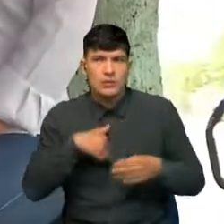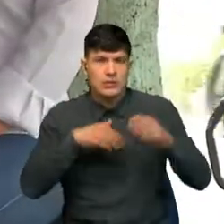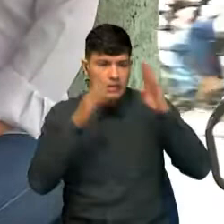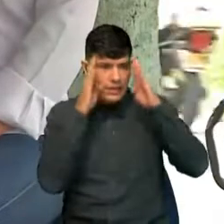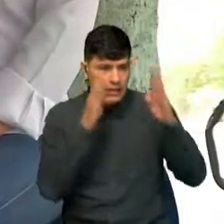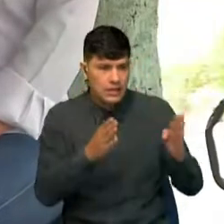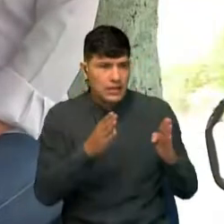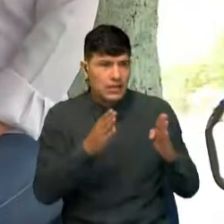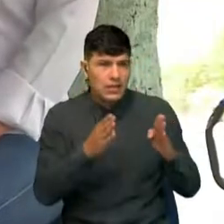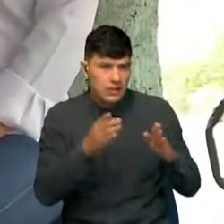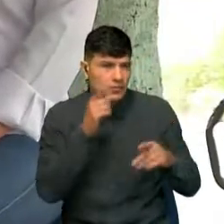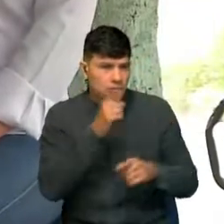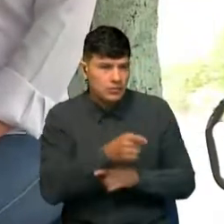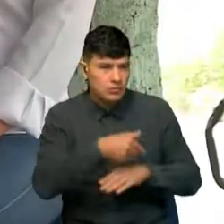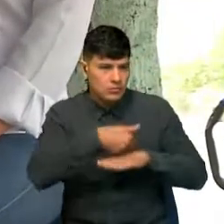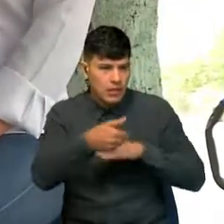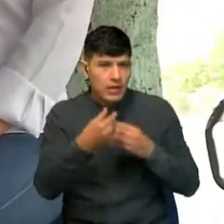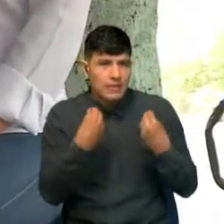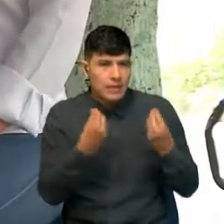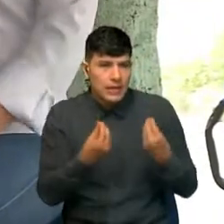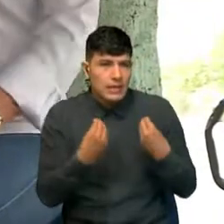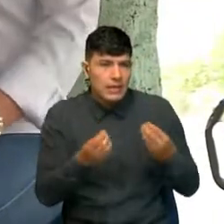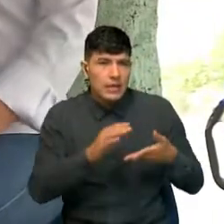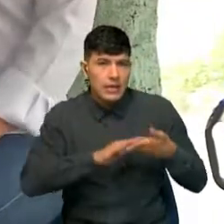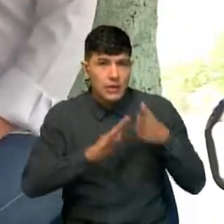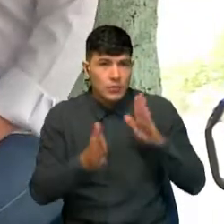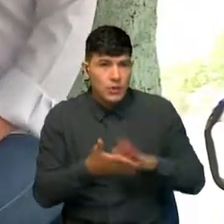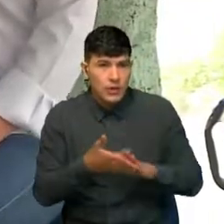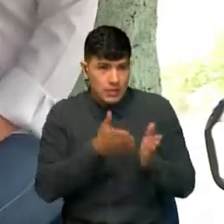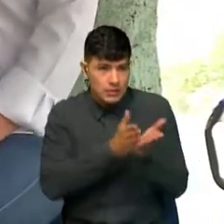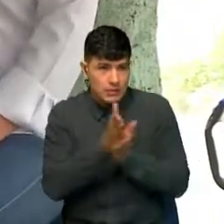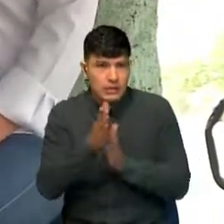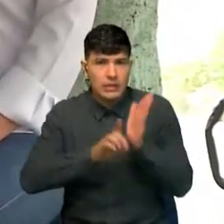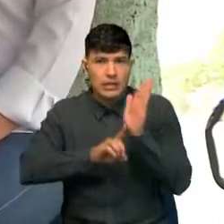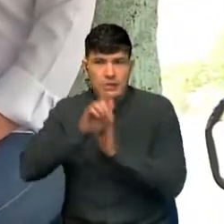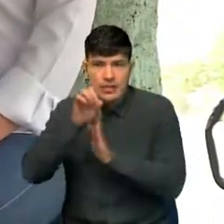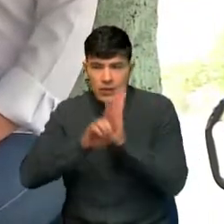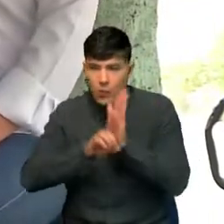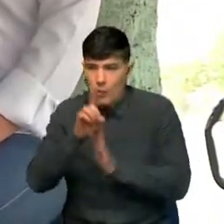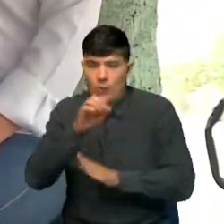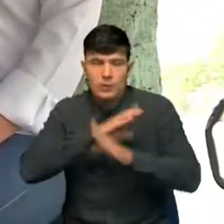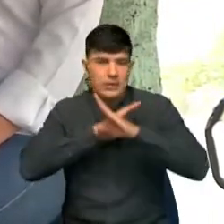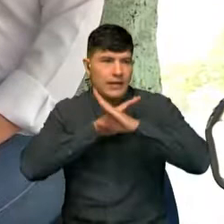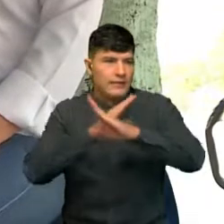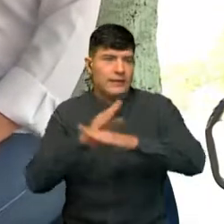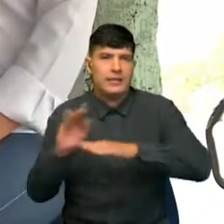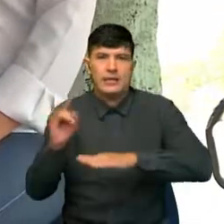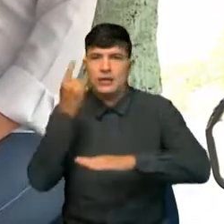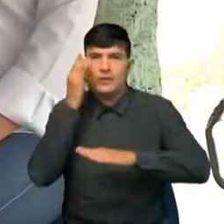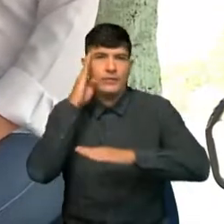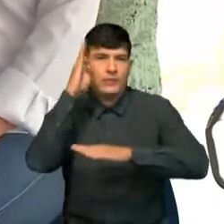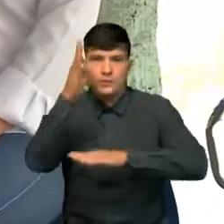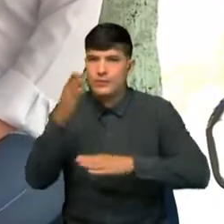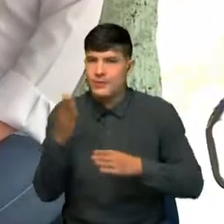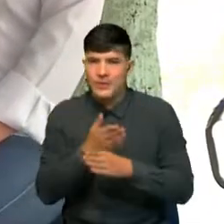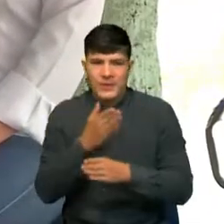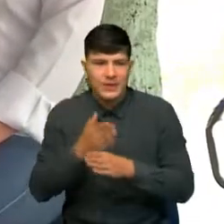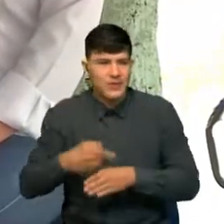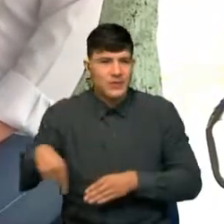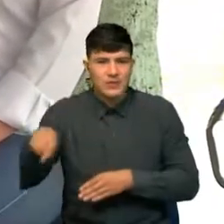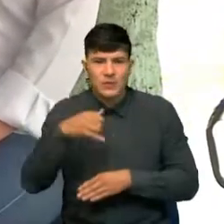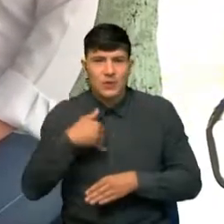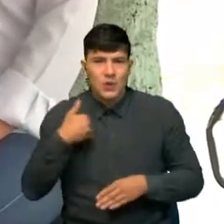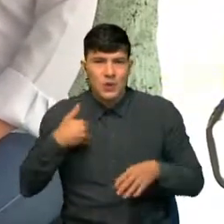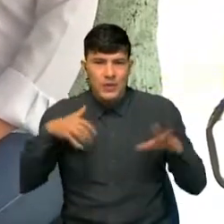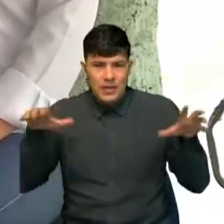a esta solicitud para lograr que la comunidad pues siga desarrollándose y evitar así inconvenientes con los jóvenes que realizan